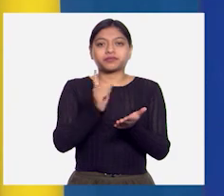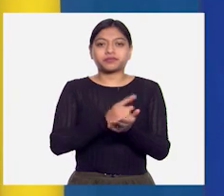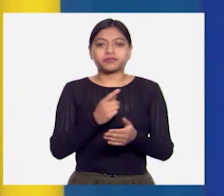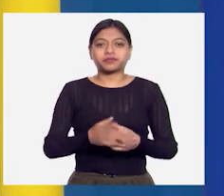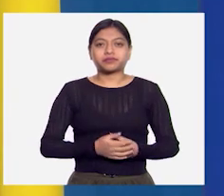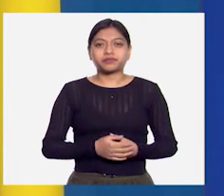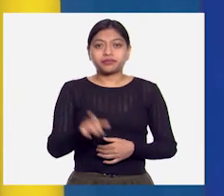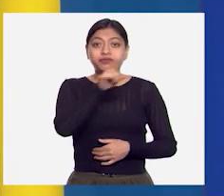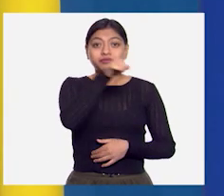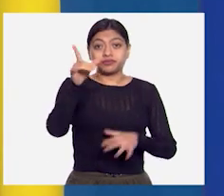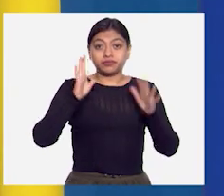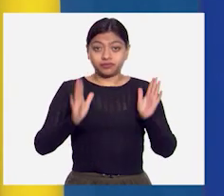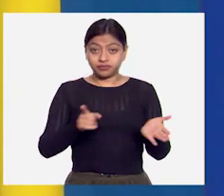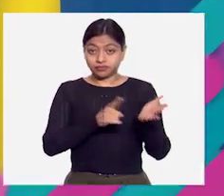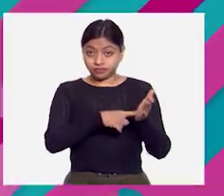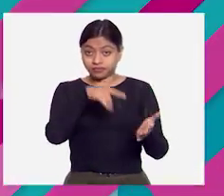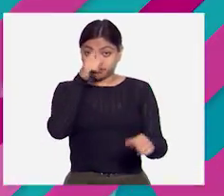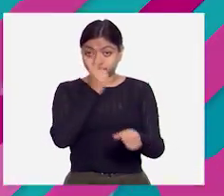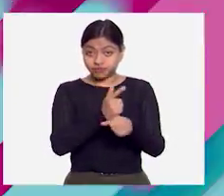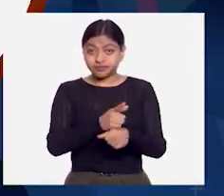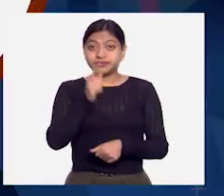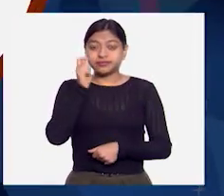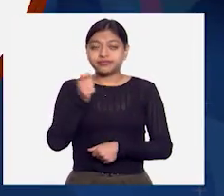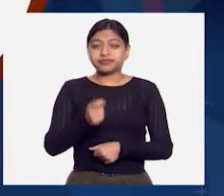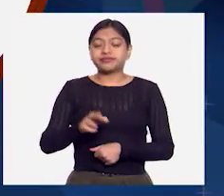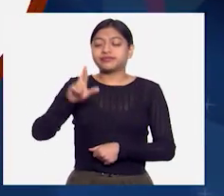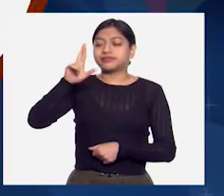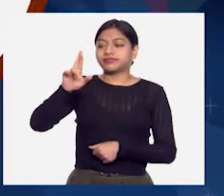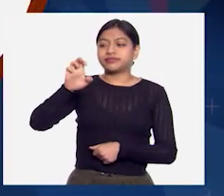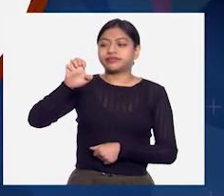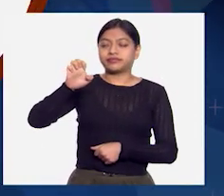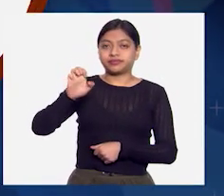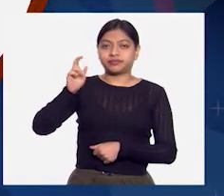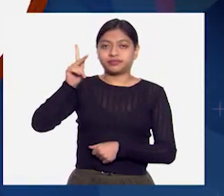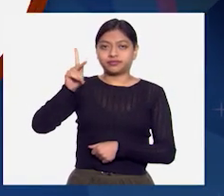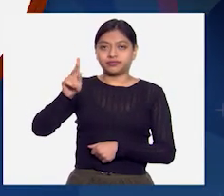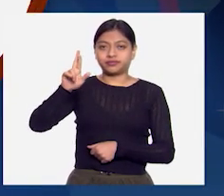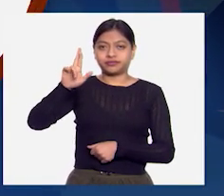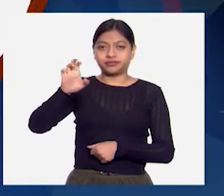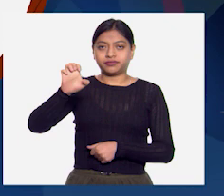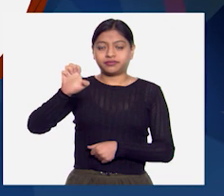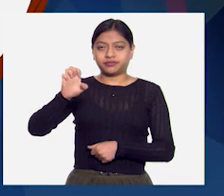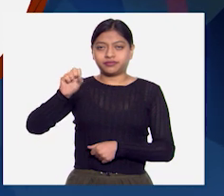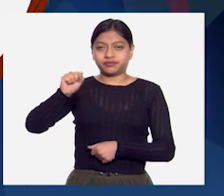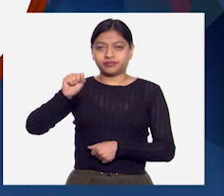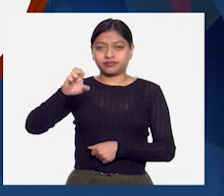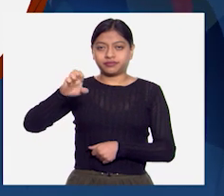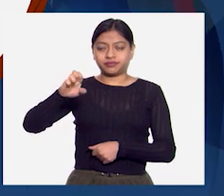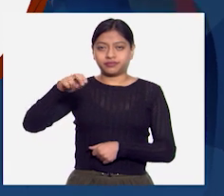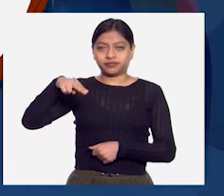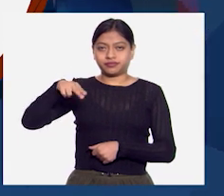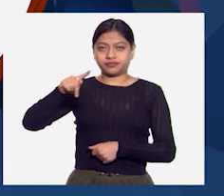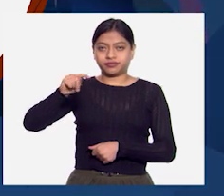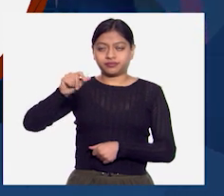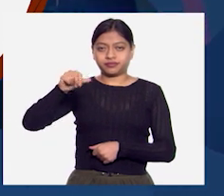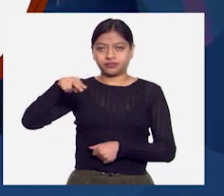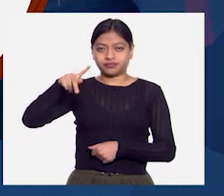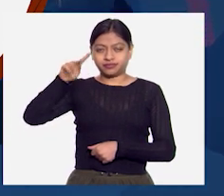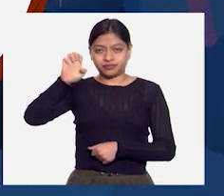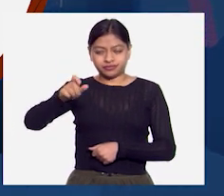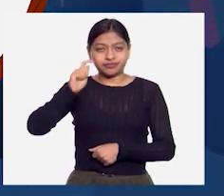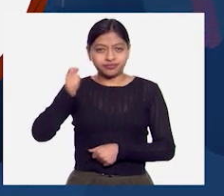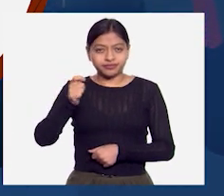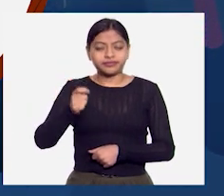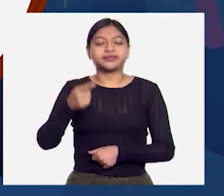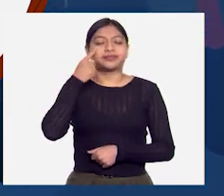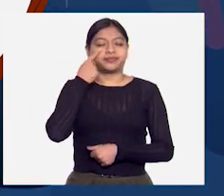me están diciendo que representante viene de representar y... ahí lo tenemos ya en pantalla. La primera